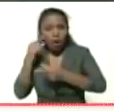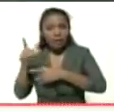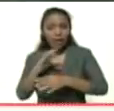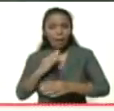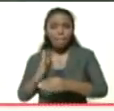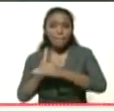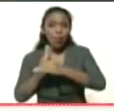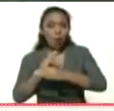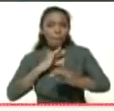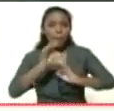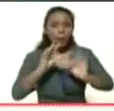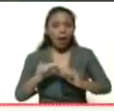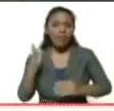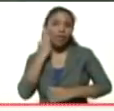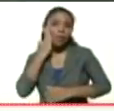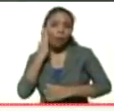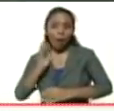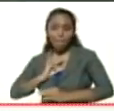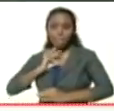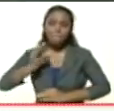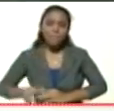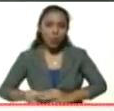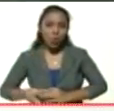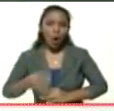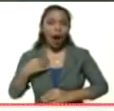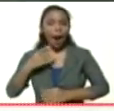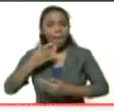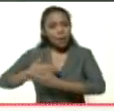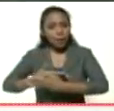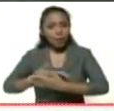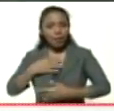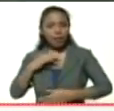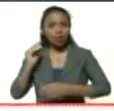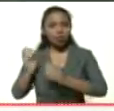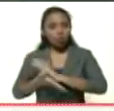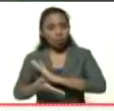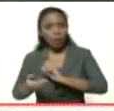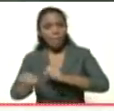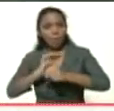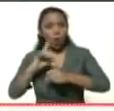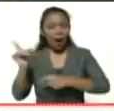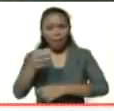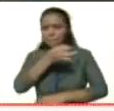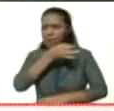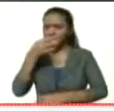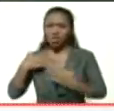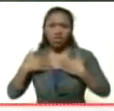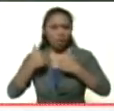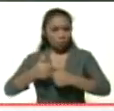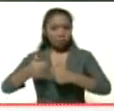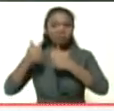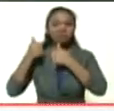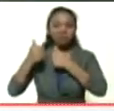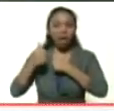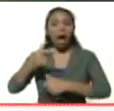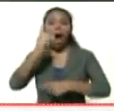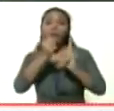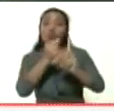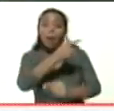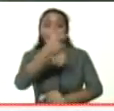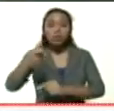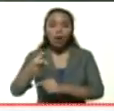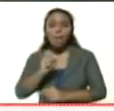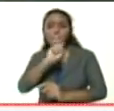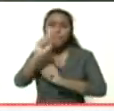transmisión de la madre al bebé de la infección por COVID-19. El bebé está en perfecto estado de salud. Sé que algunas personas han tratado de